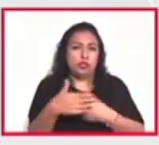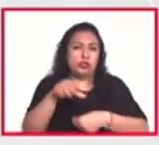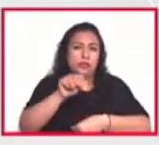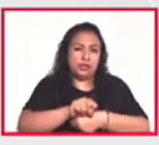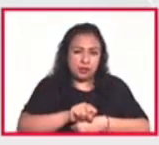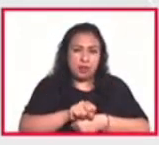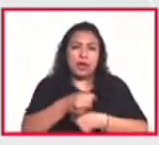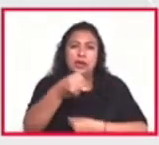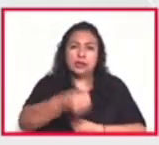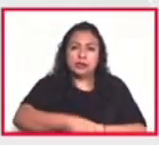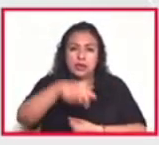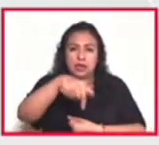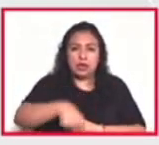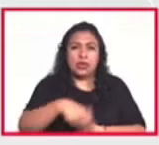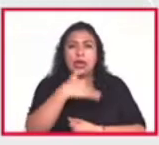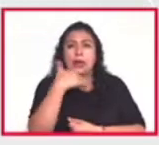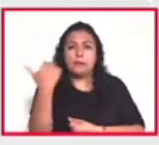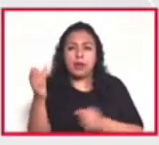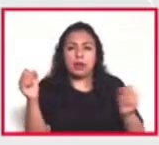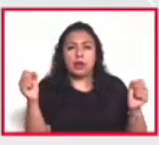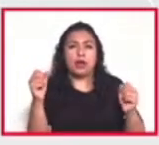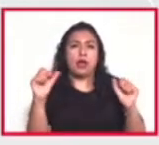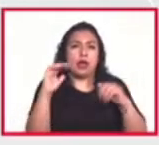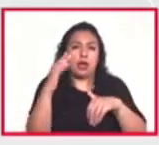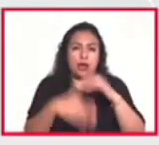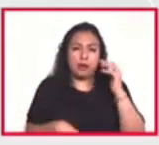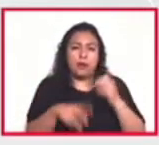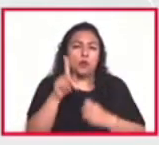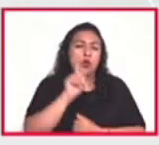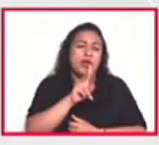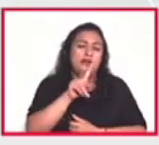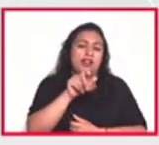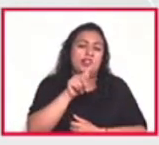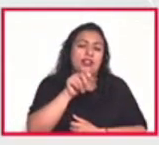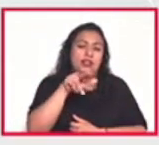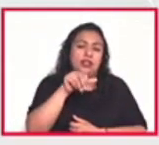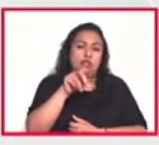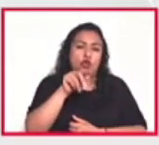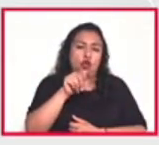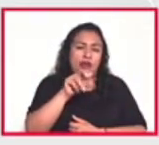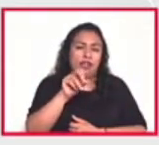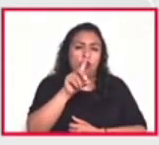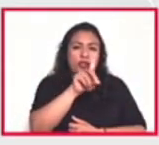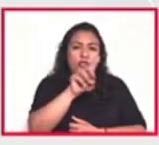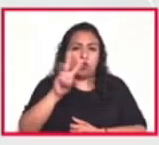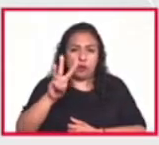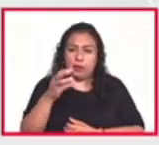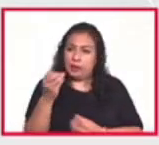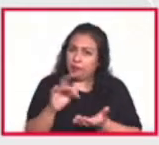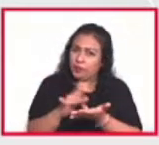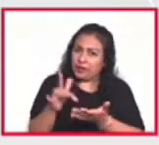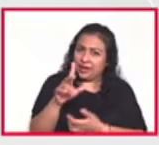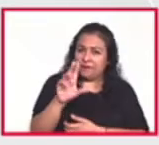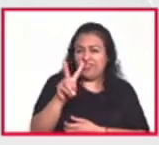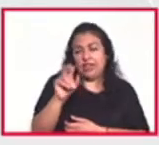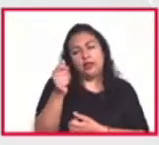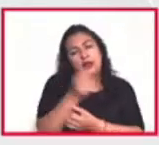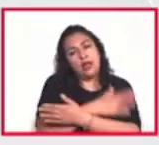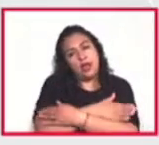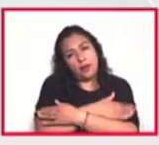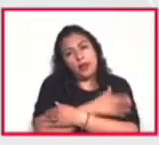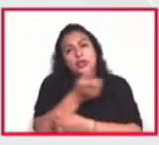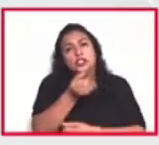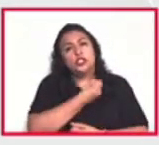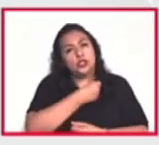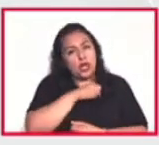un saludo desde Berlín se despide Valentina Torrado de DW. Muchas gracias, mi querida Valentina. Un abrazo y también mucha salud